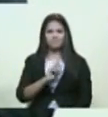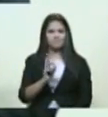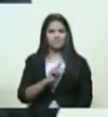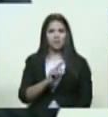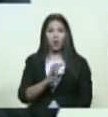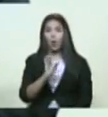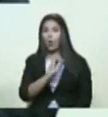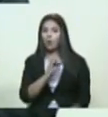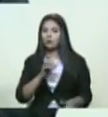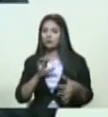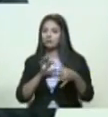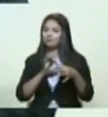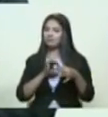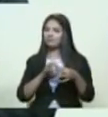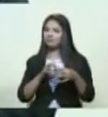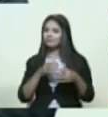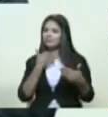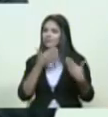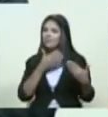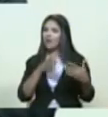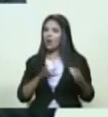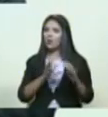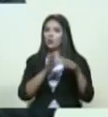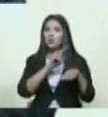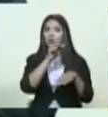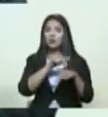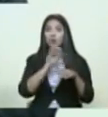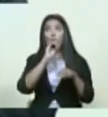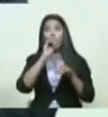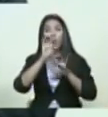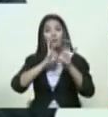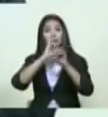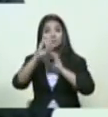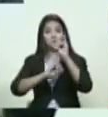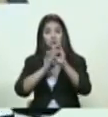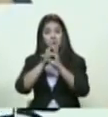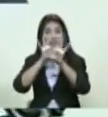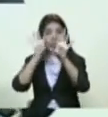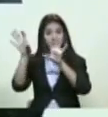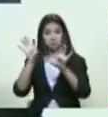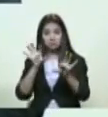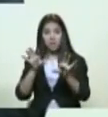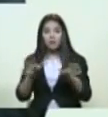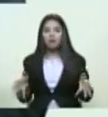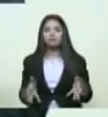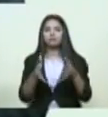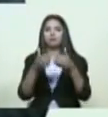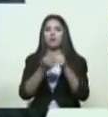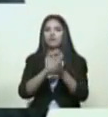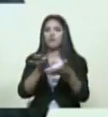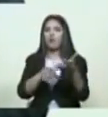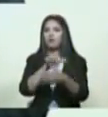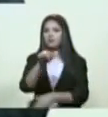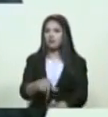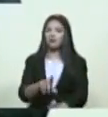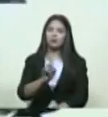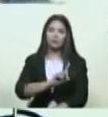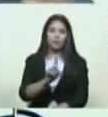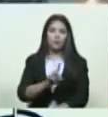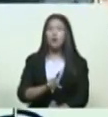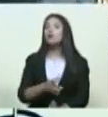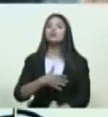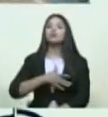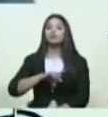comandita con ningún grupo nacional o transnacional para generar violencia en este país, sino todo lo contrario.